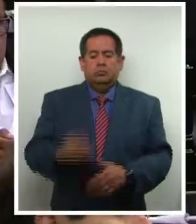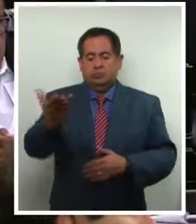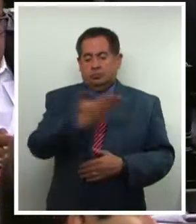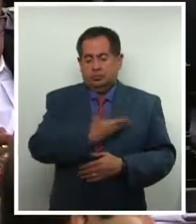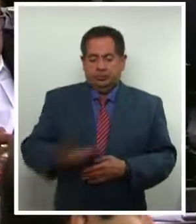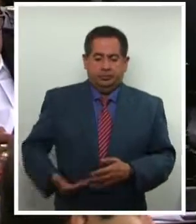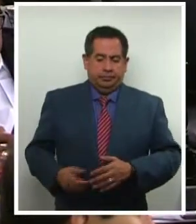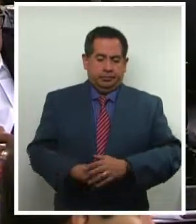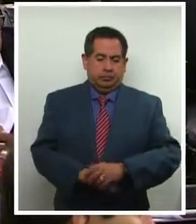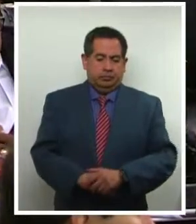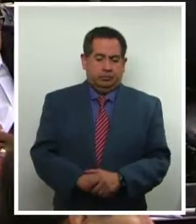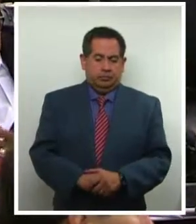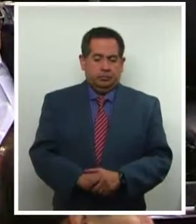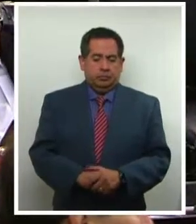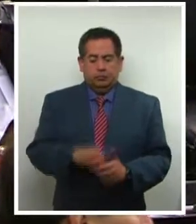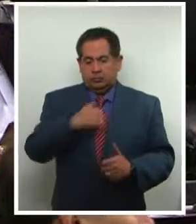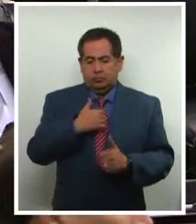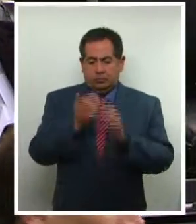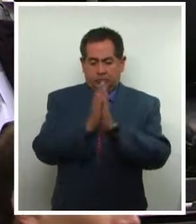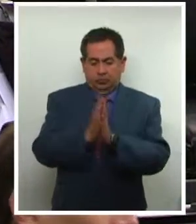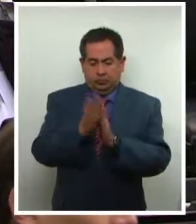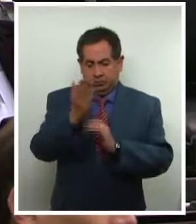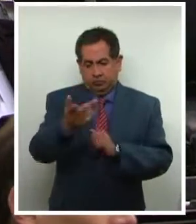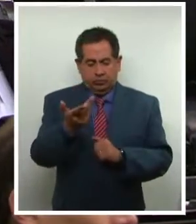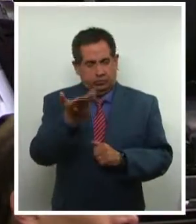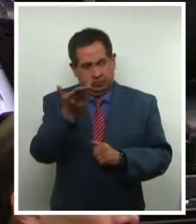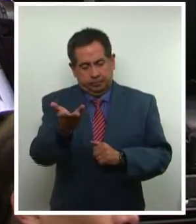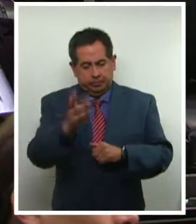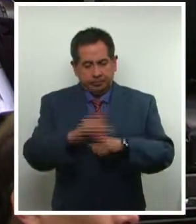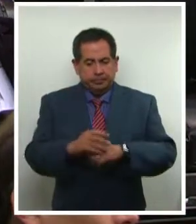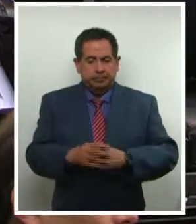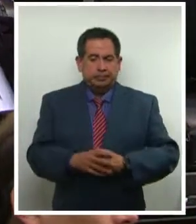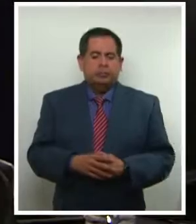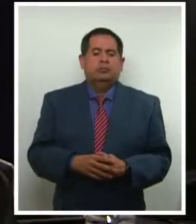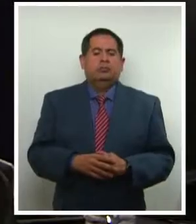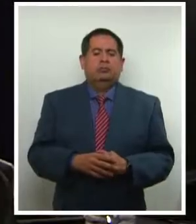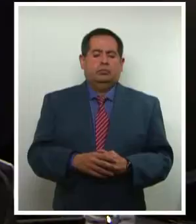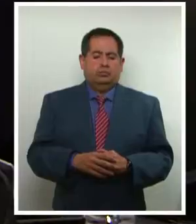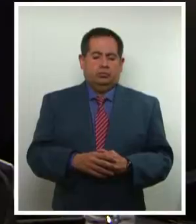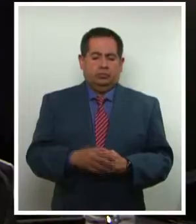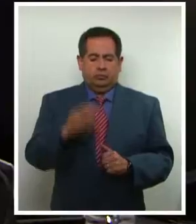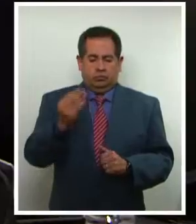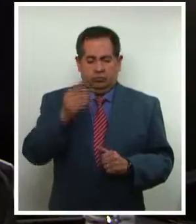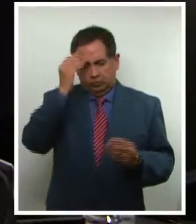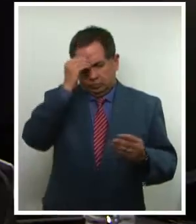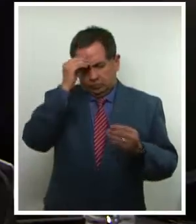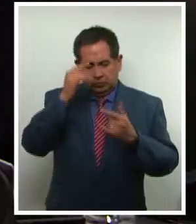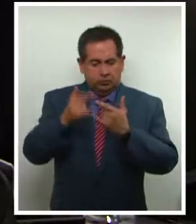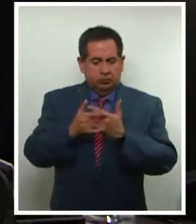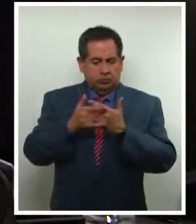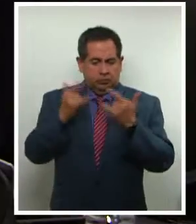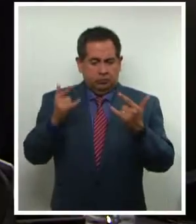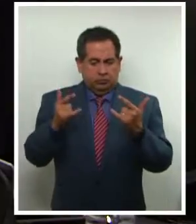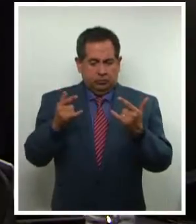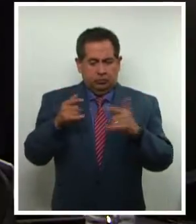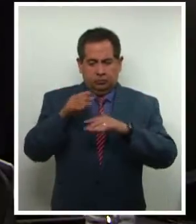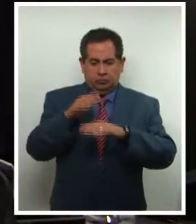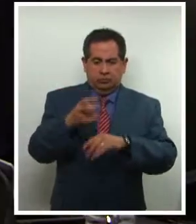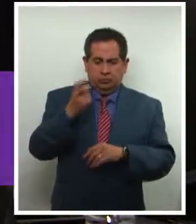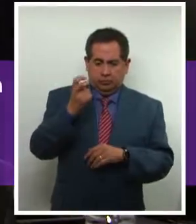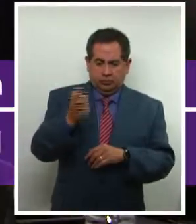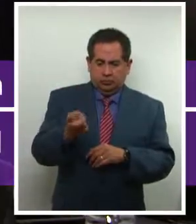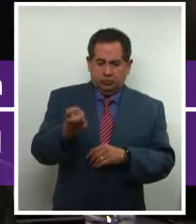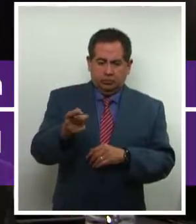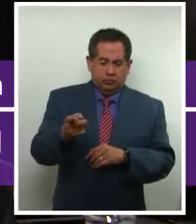Presidente, yo rogaría, si usted me lo permite, hacer una reflexión histórica sobre lo